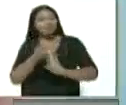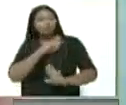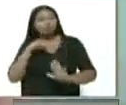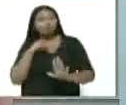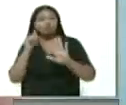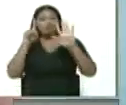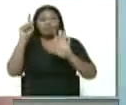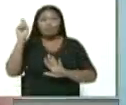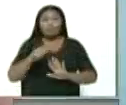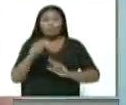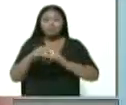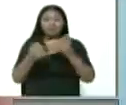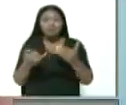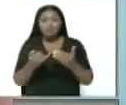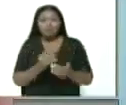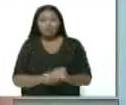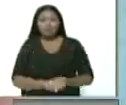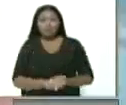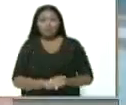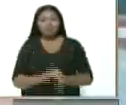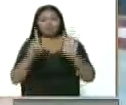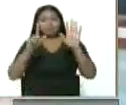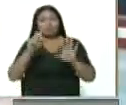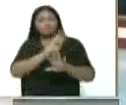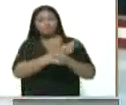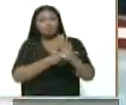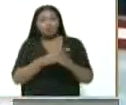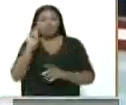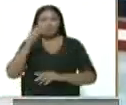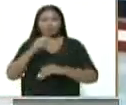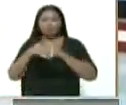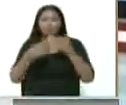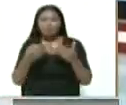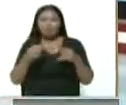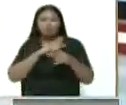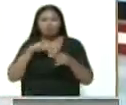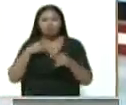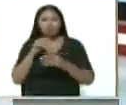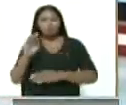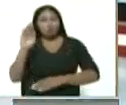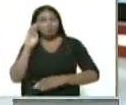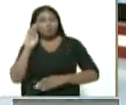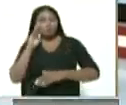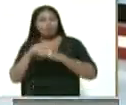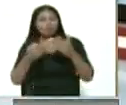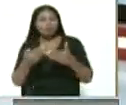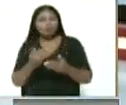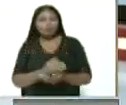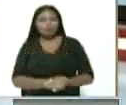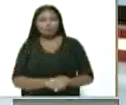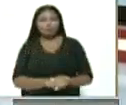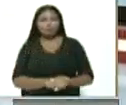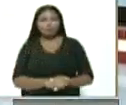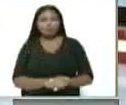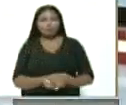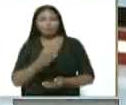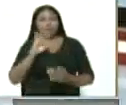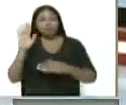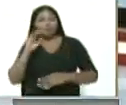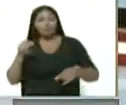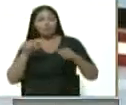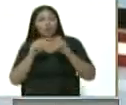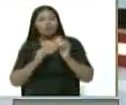seis meses seis duros meses que fuimos nosotros juramentado y juramentada porque terminé está incluida la